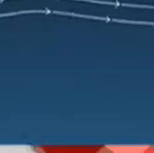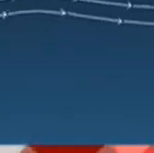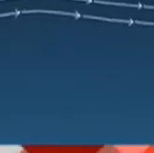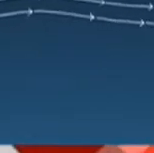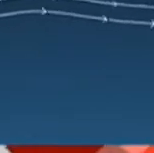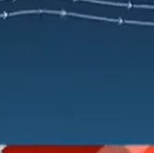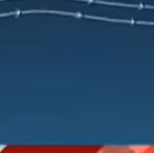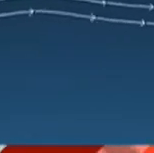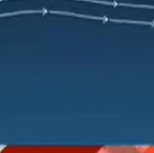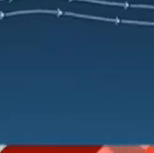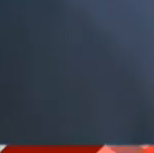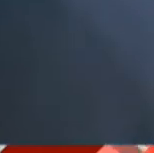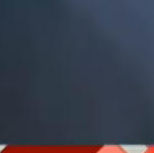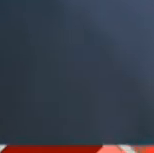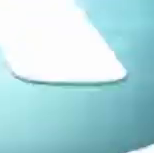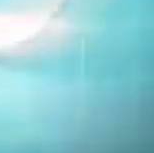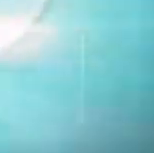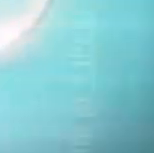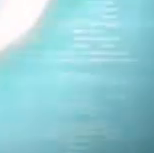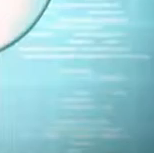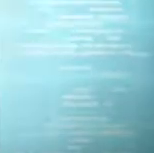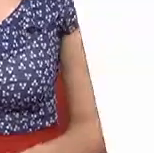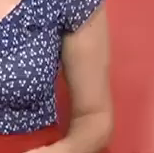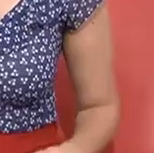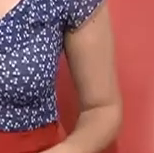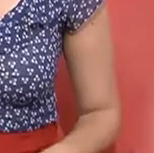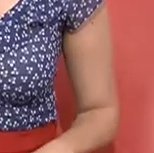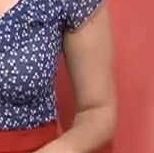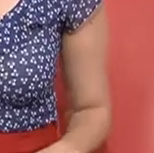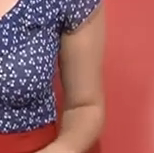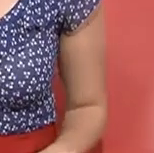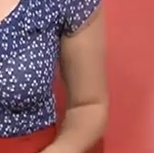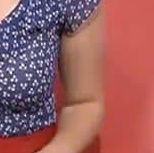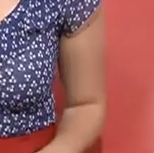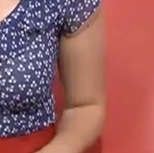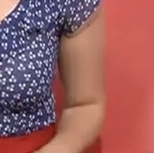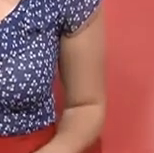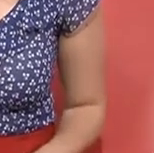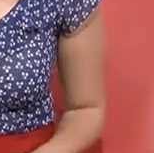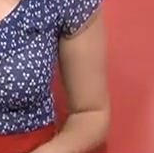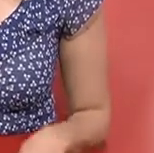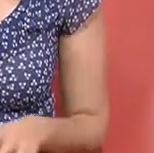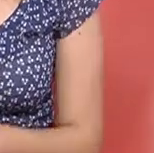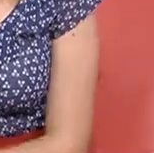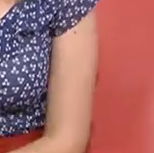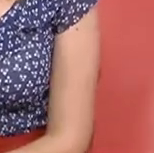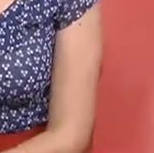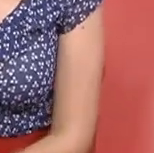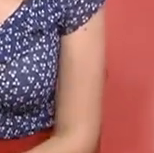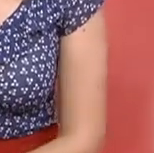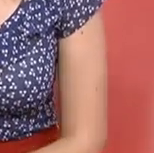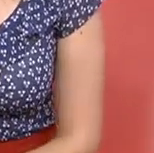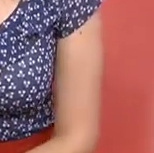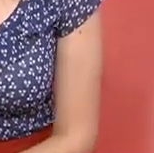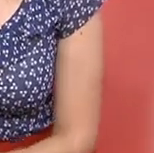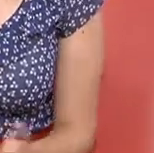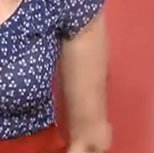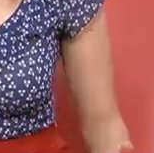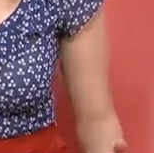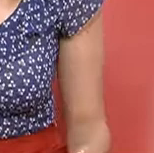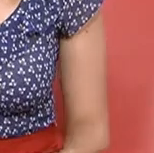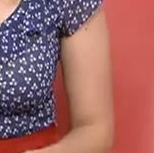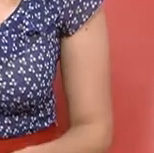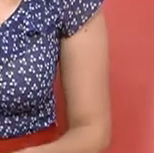Sin embargo, es una excelente oportunidad para tratar de resolver este tipo de emergencias. Vamos ahora hasta